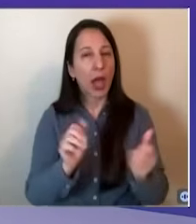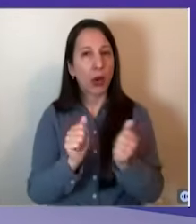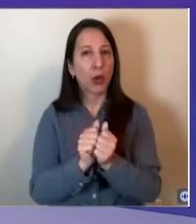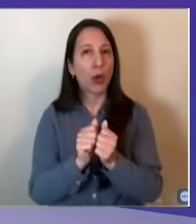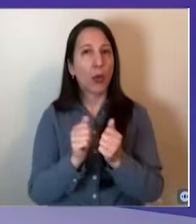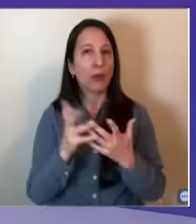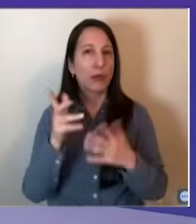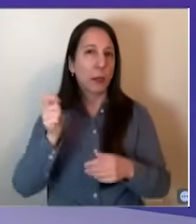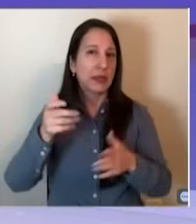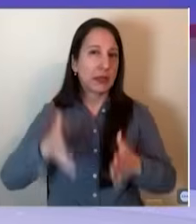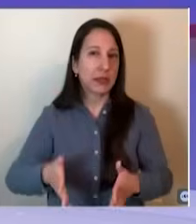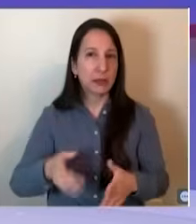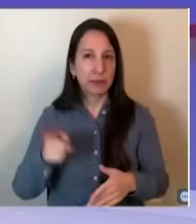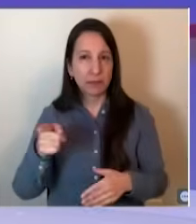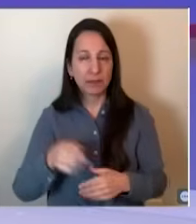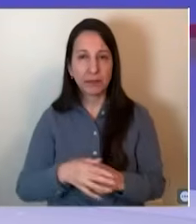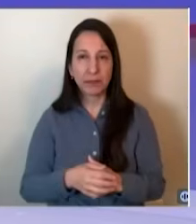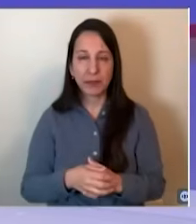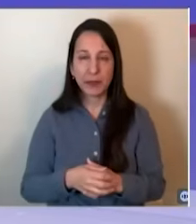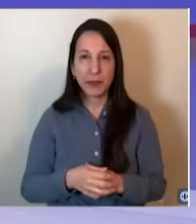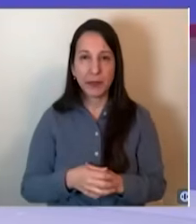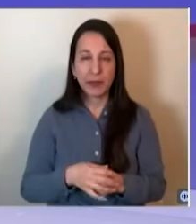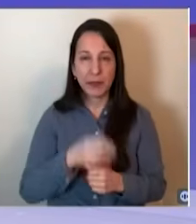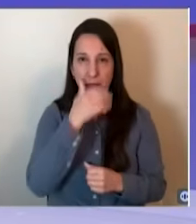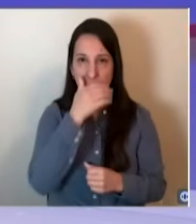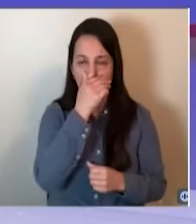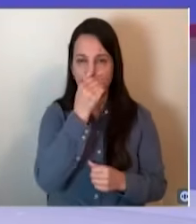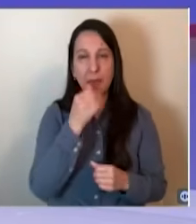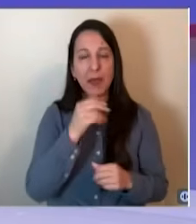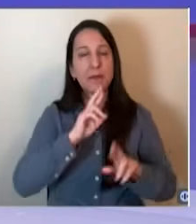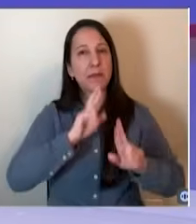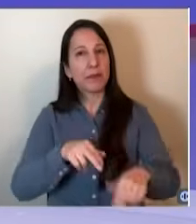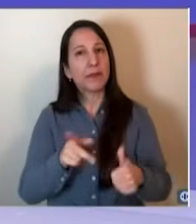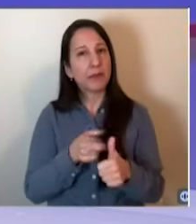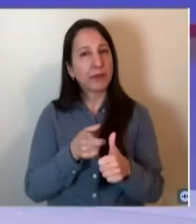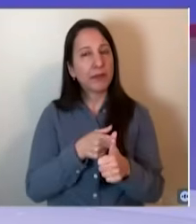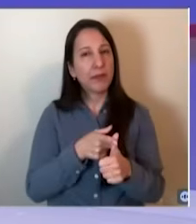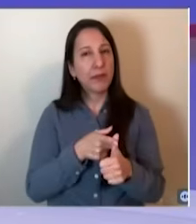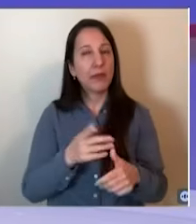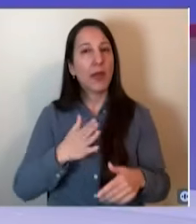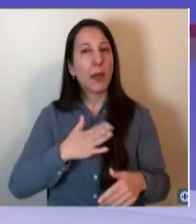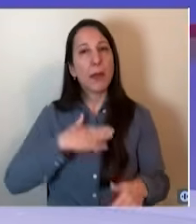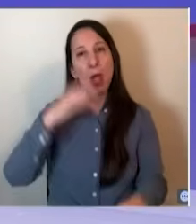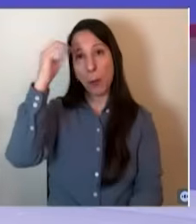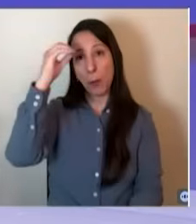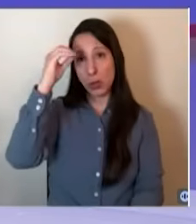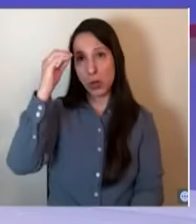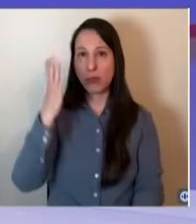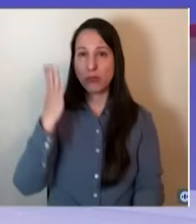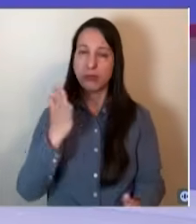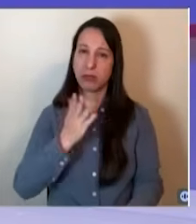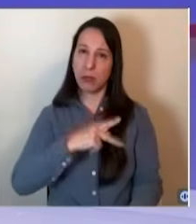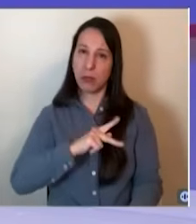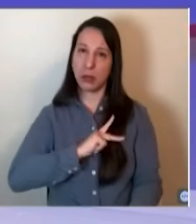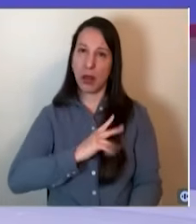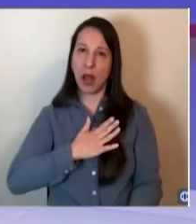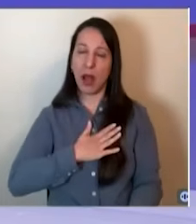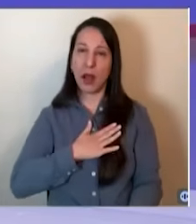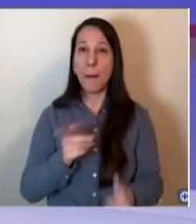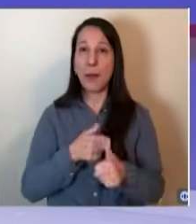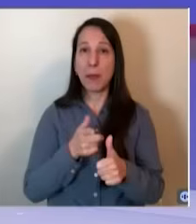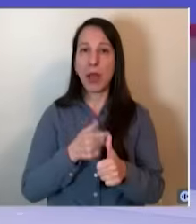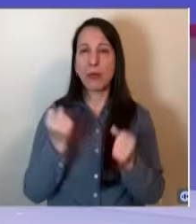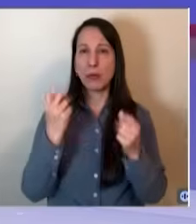de la República. A ver, Helen, aquí yo tengo opiniones muy particulares. Primero, porque desde hace años, no